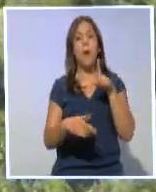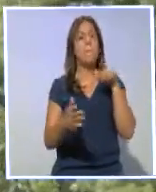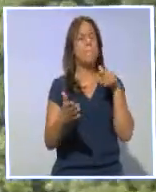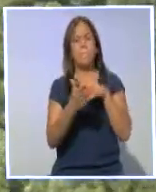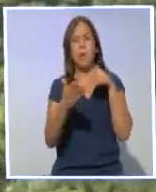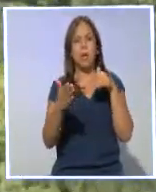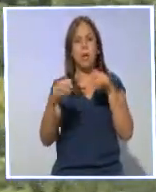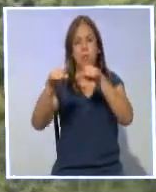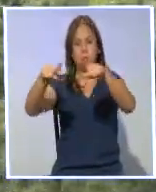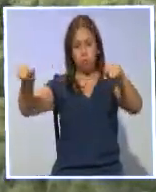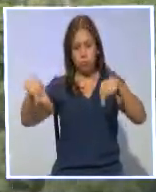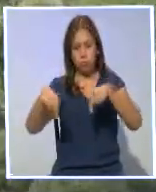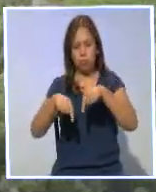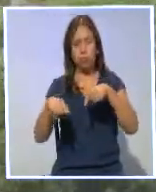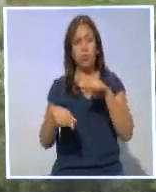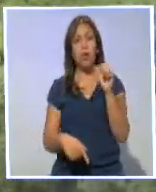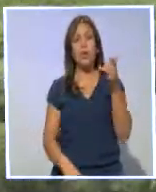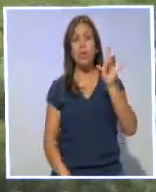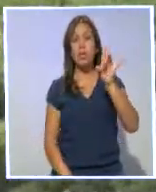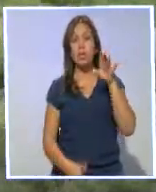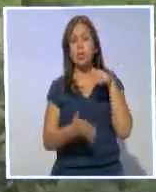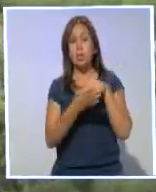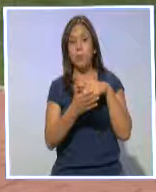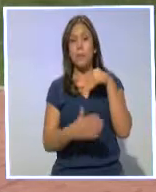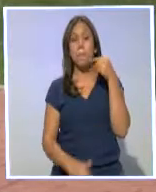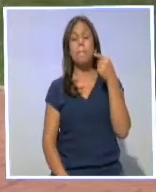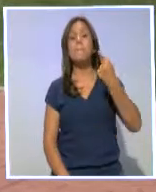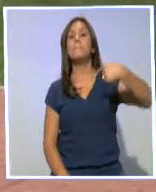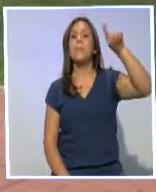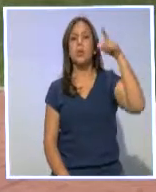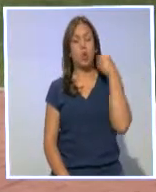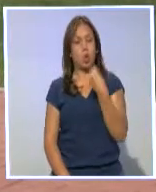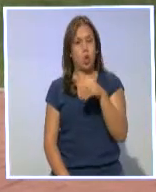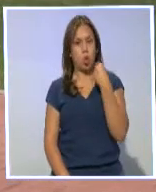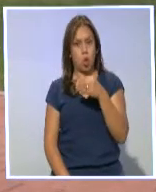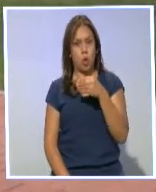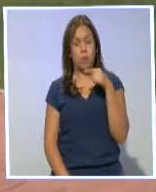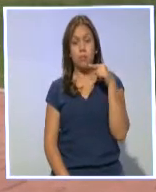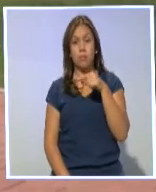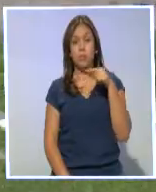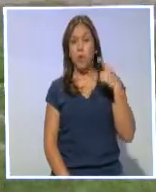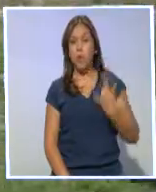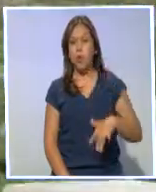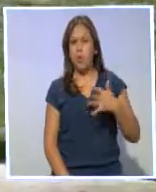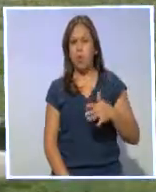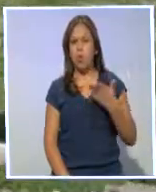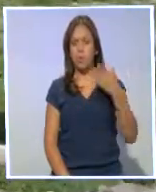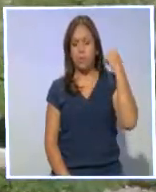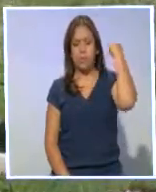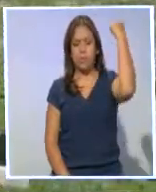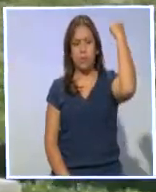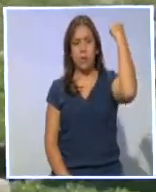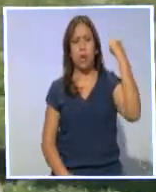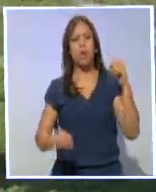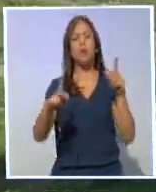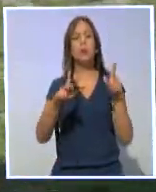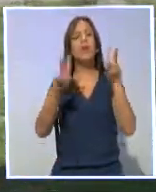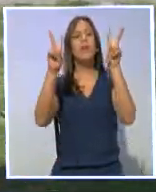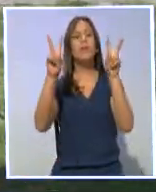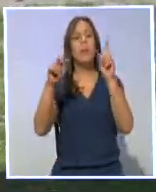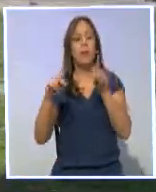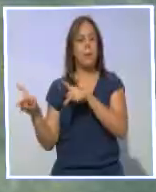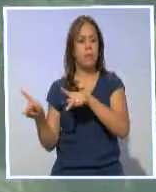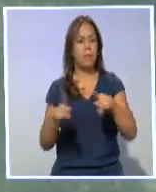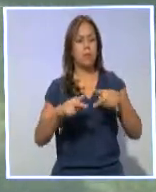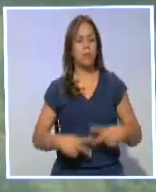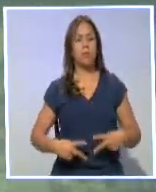estima genera alrededor de 18.000 millones de dólares, ingresos destinados para la satisfacción de los derechos en el marco del buen vivir. En